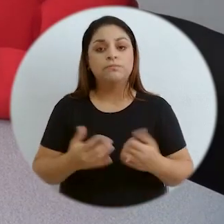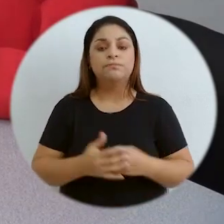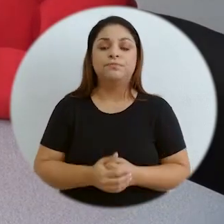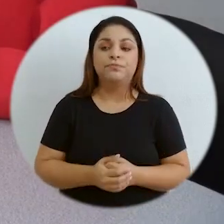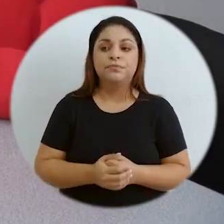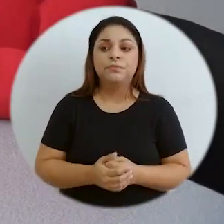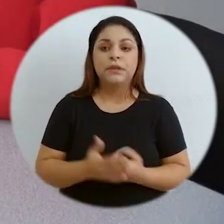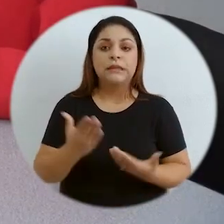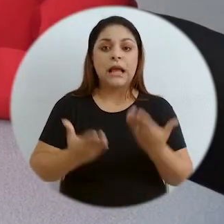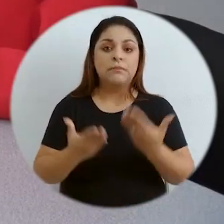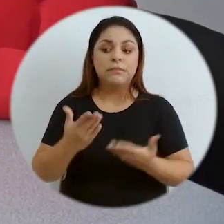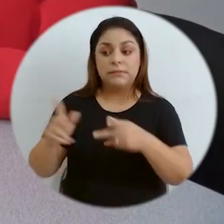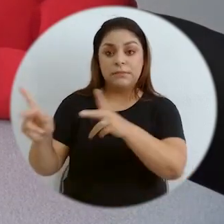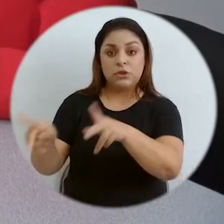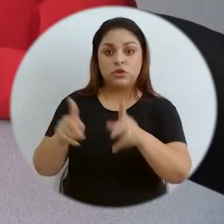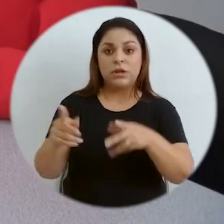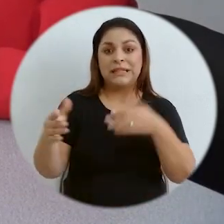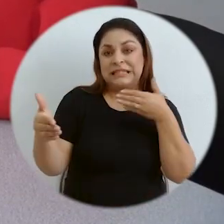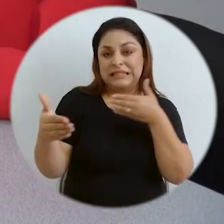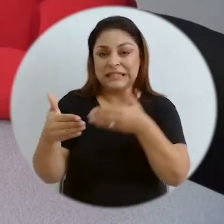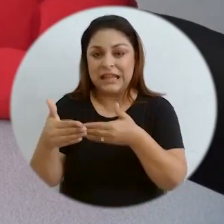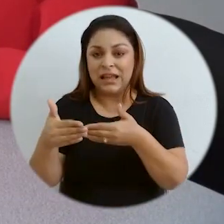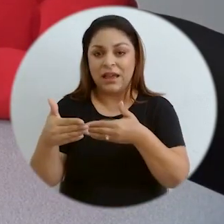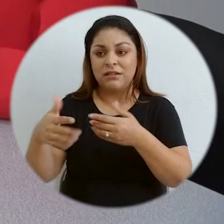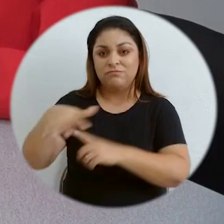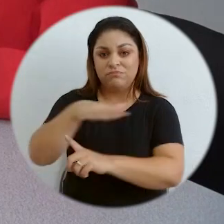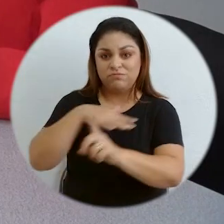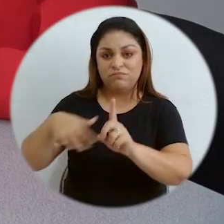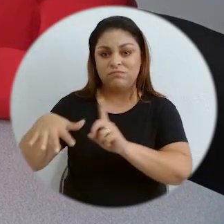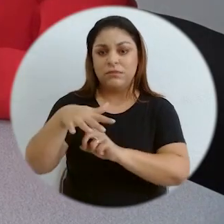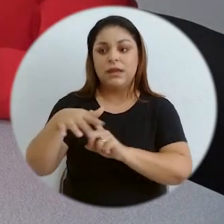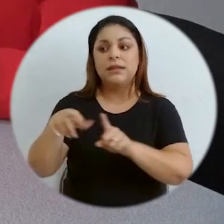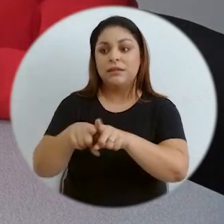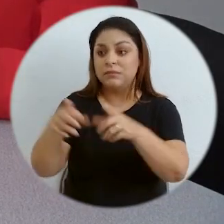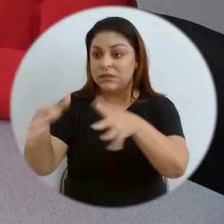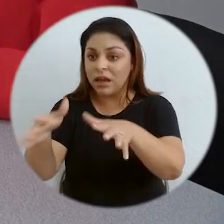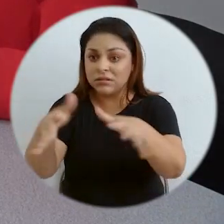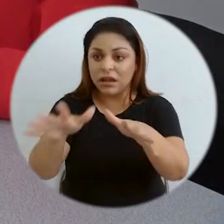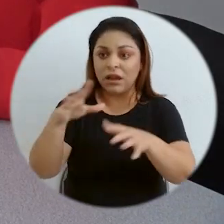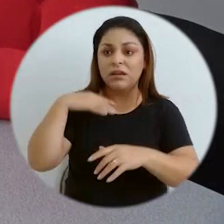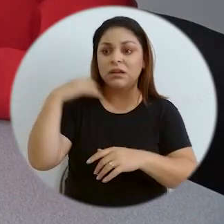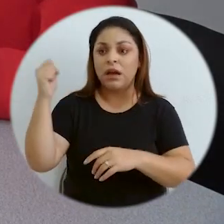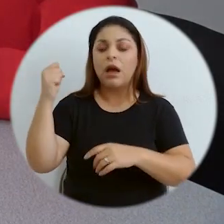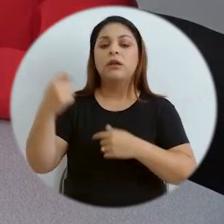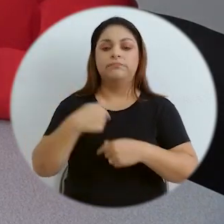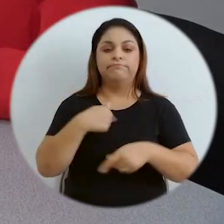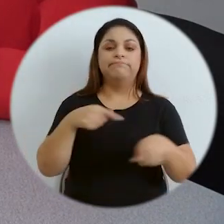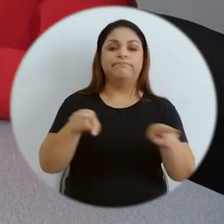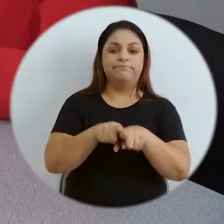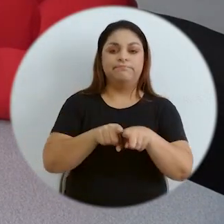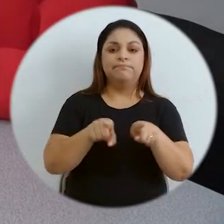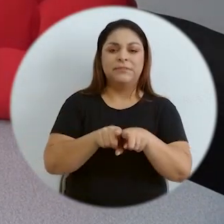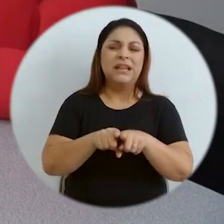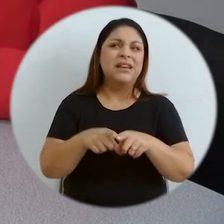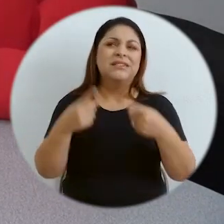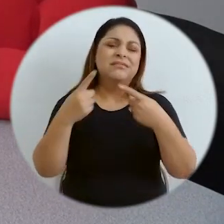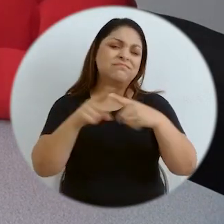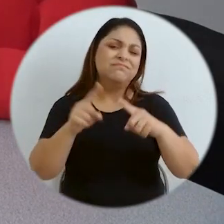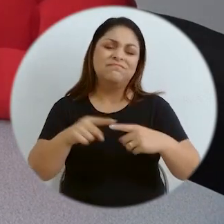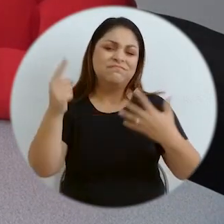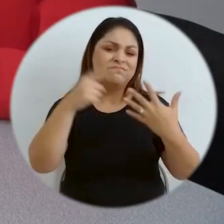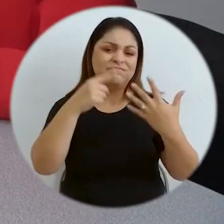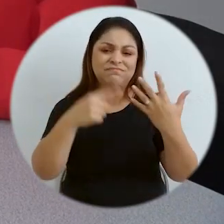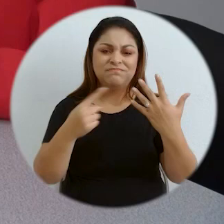O cuando han tenido personas que cercanas, ¿verdad?, que también lo han ejecutado. Cuentas Entonces, y cuentos. digamos que pueden